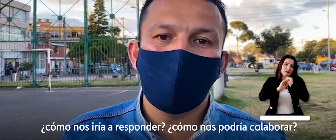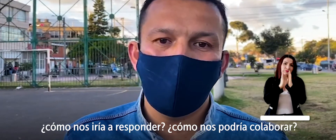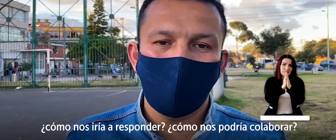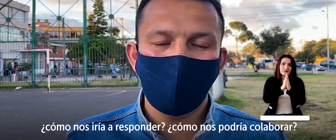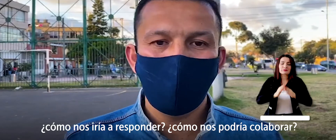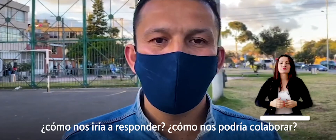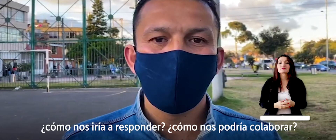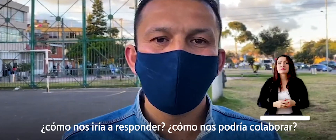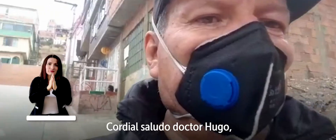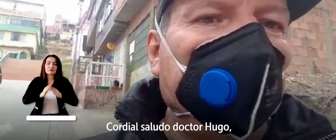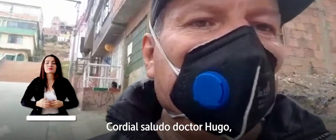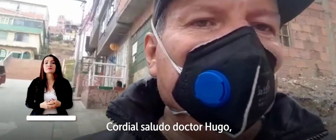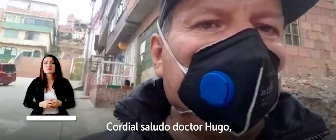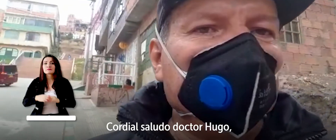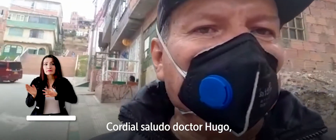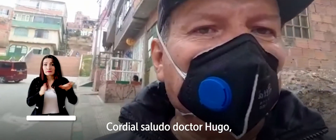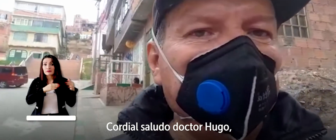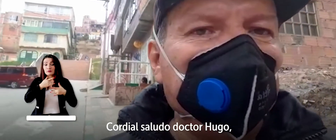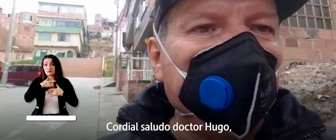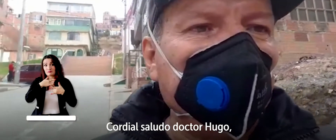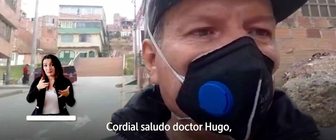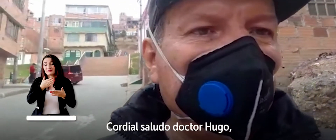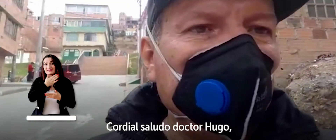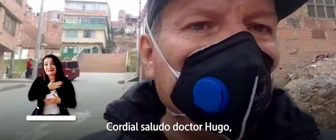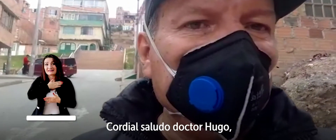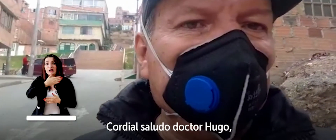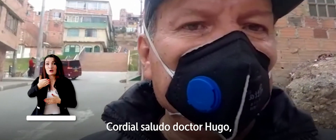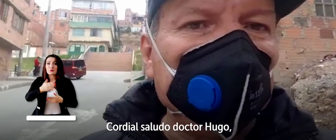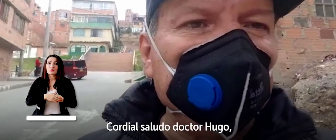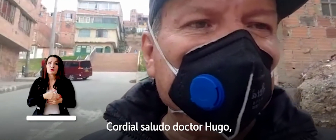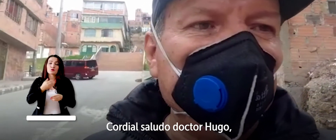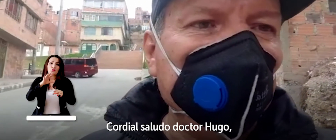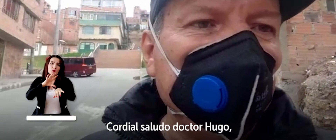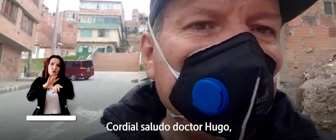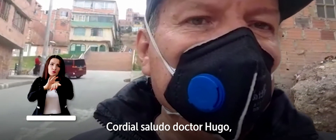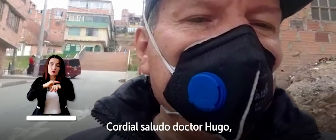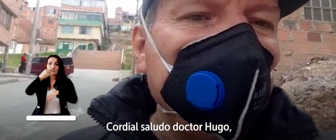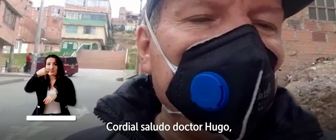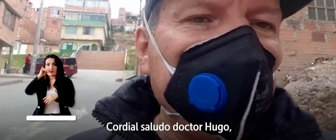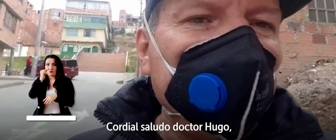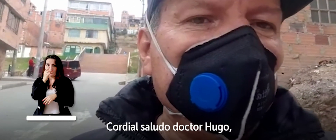cómo nos podría colaborar. Cordial saludo, doctor Hugo.